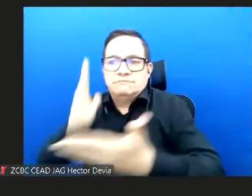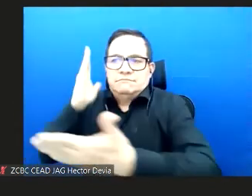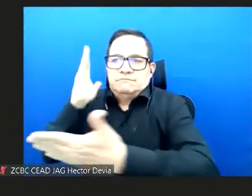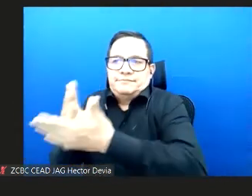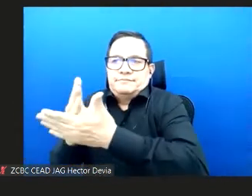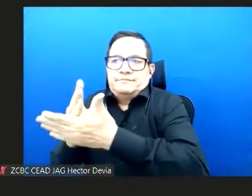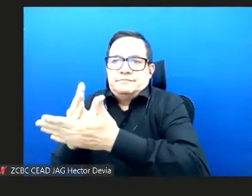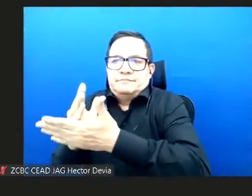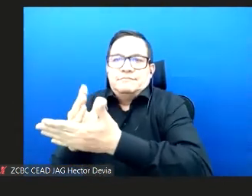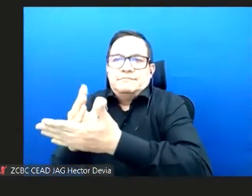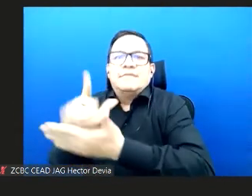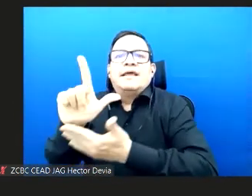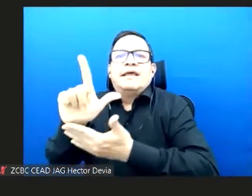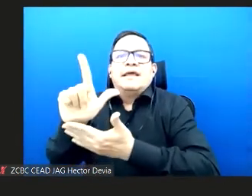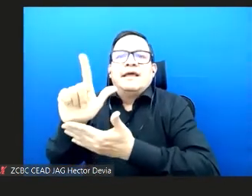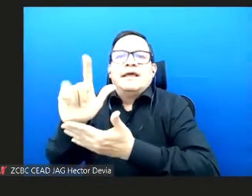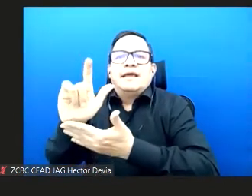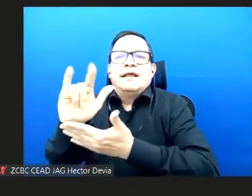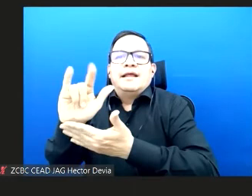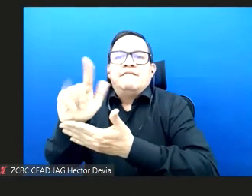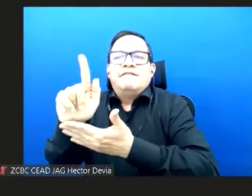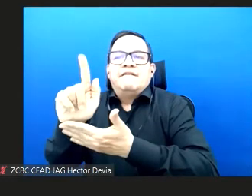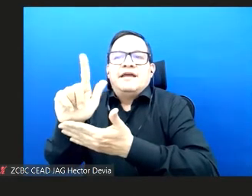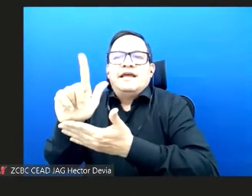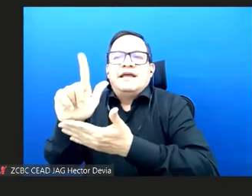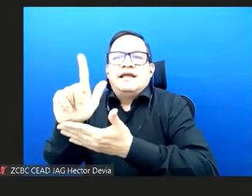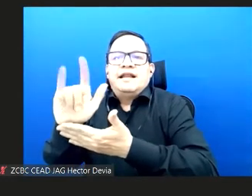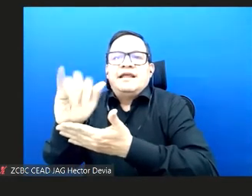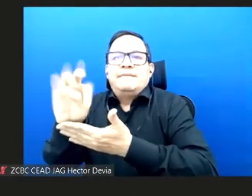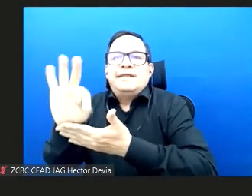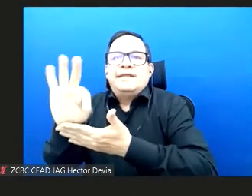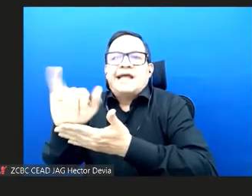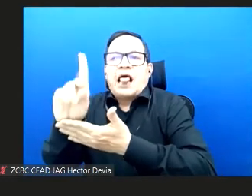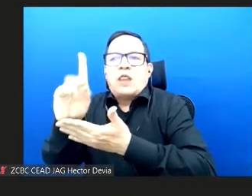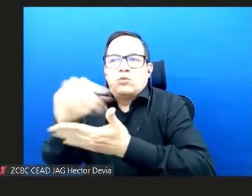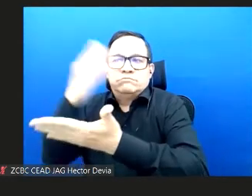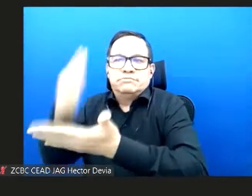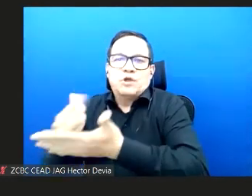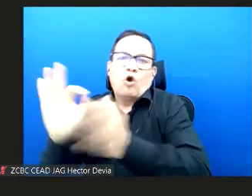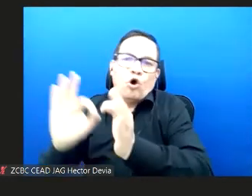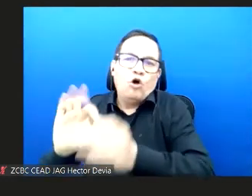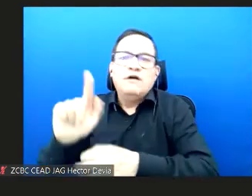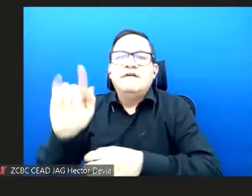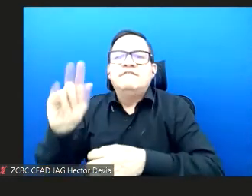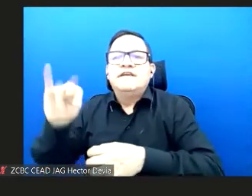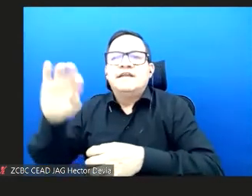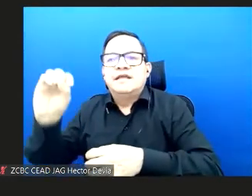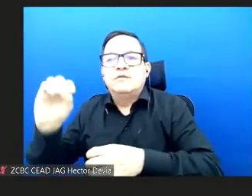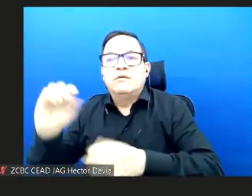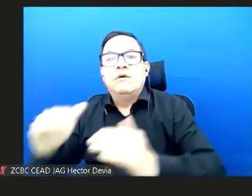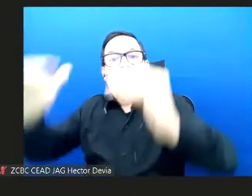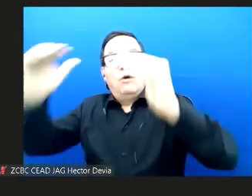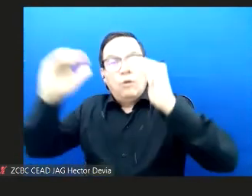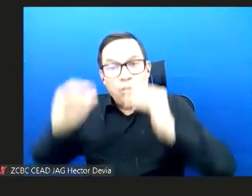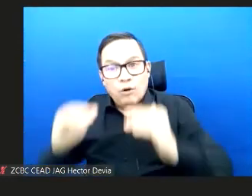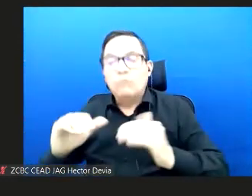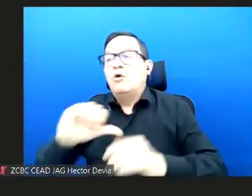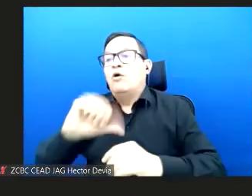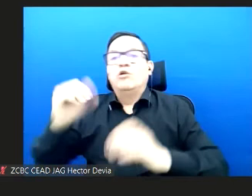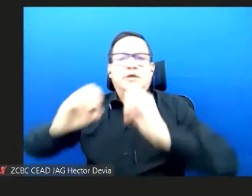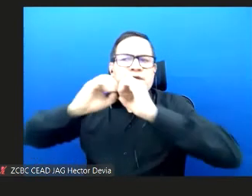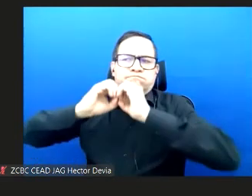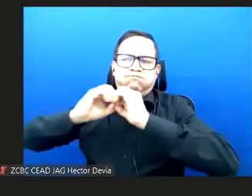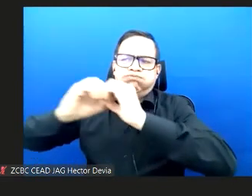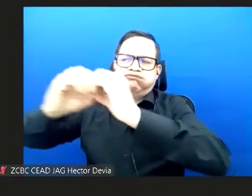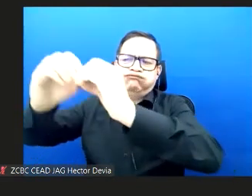Entonces tienen un número ilimitado de elementos, básicamente. Entonces tenemos el conjunto n, que es igual a